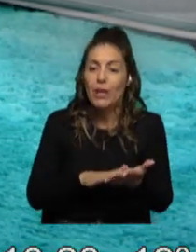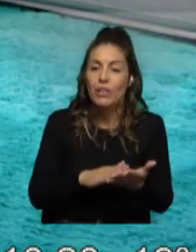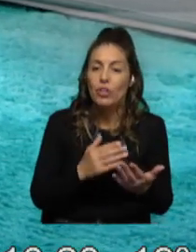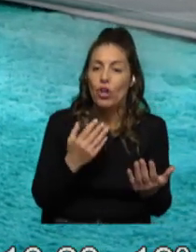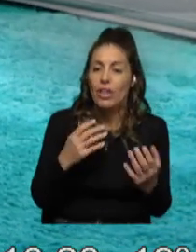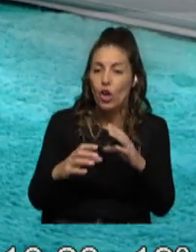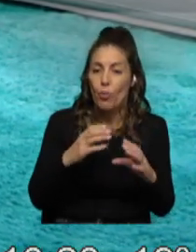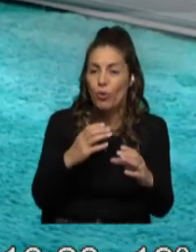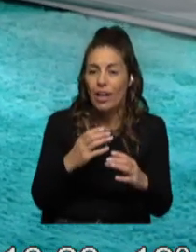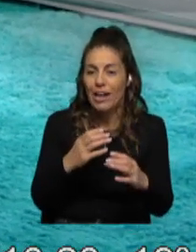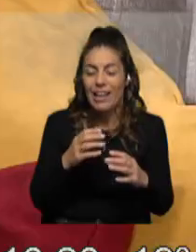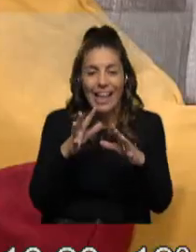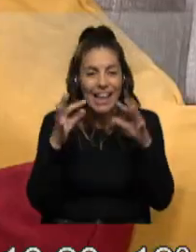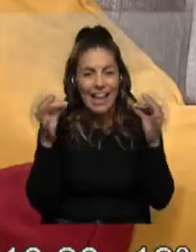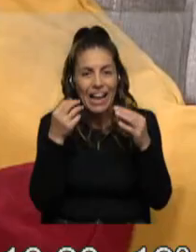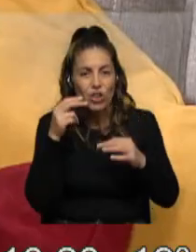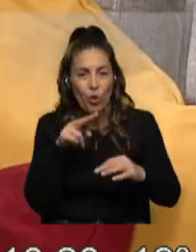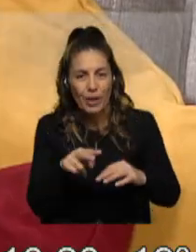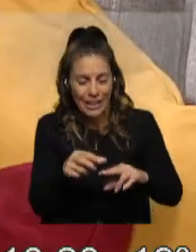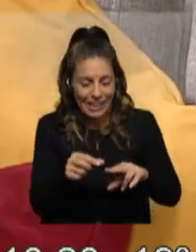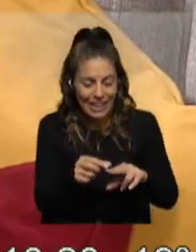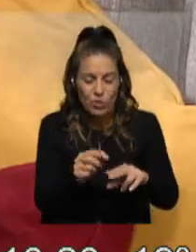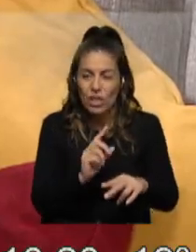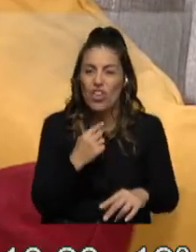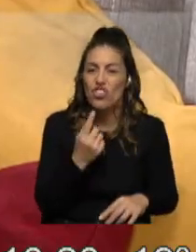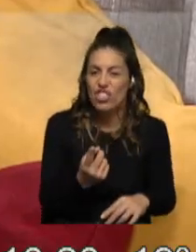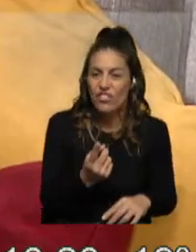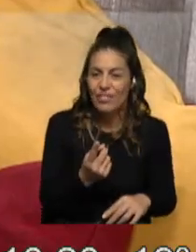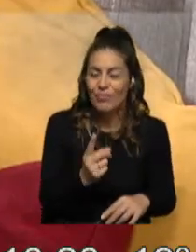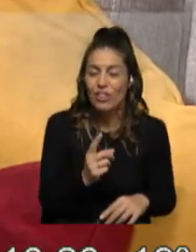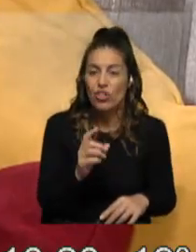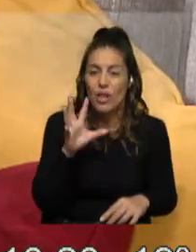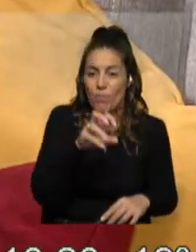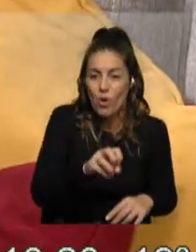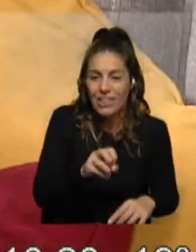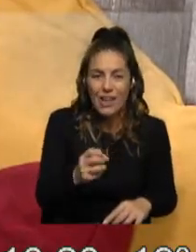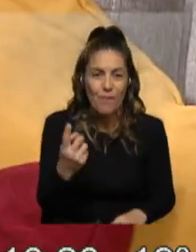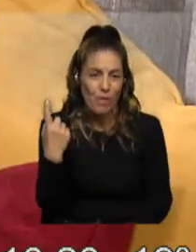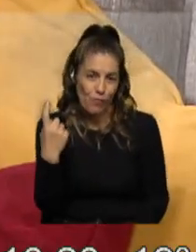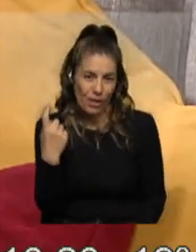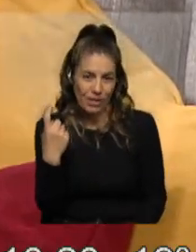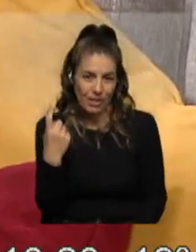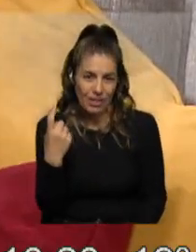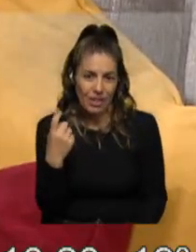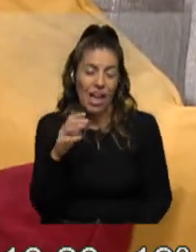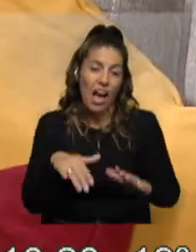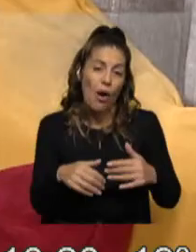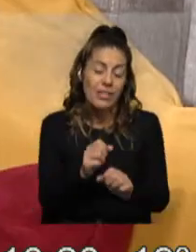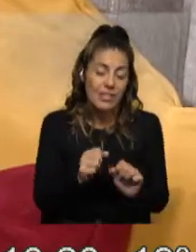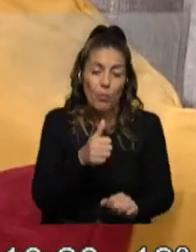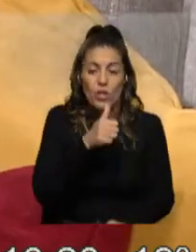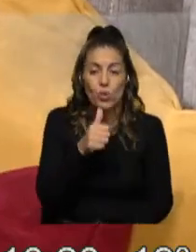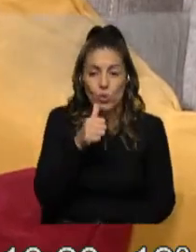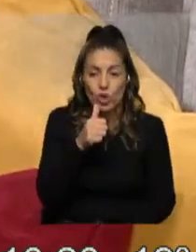son improductivas, entonces ahí, ¿no?, cuando muerde va a morder mucho más fuerte que antes. Entonces hay veces que sí se puede solucionar a corto